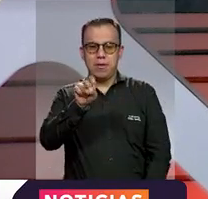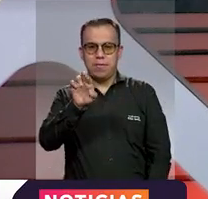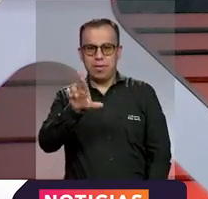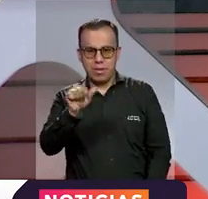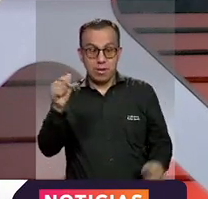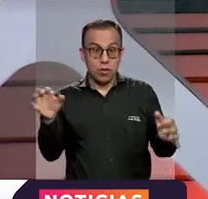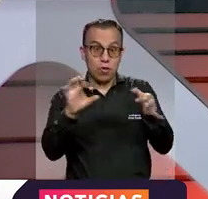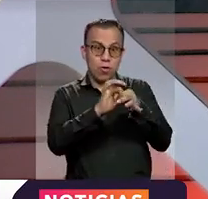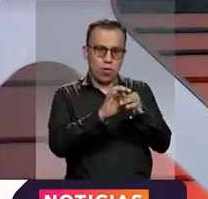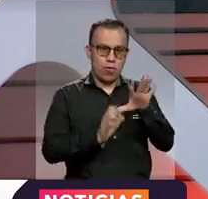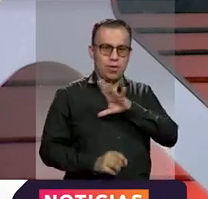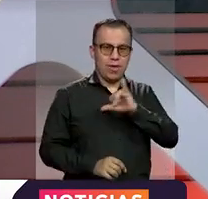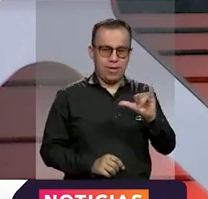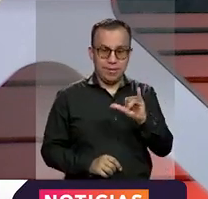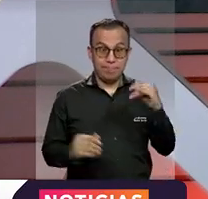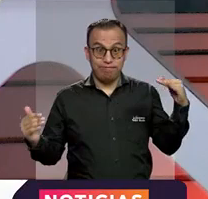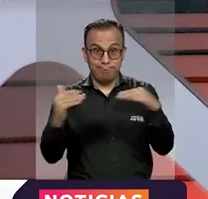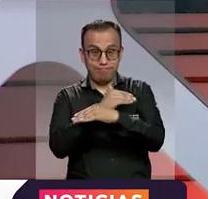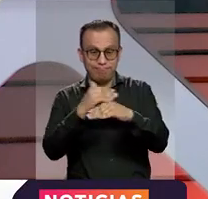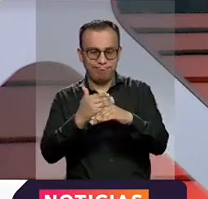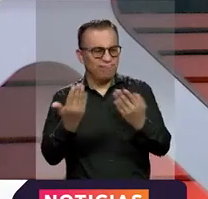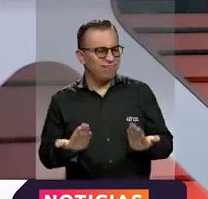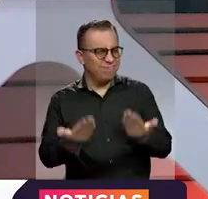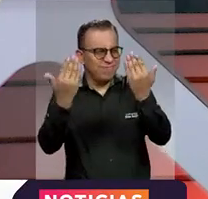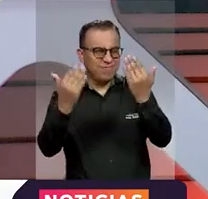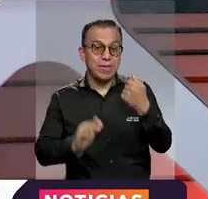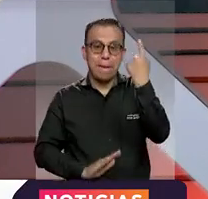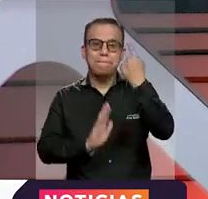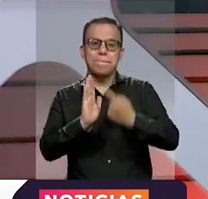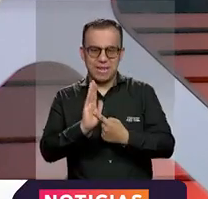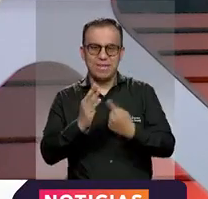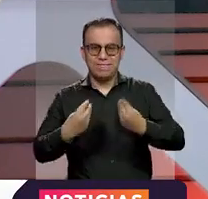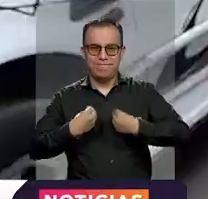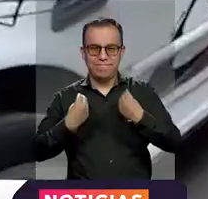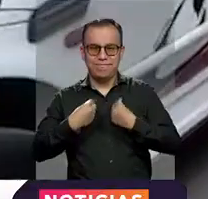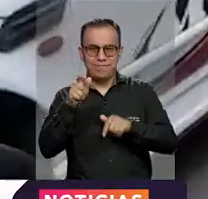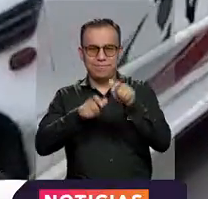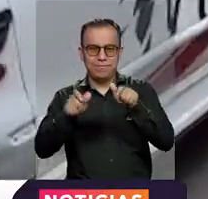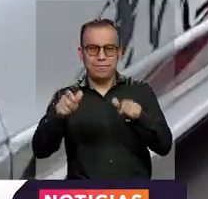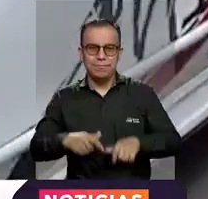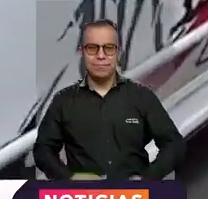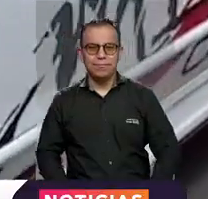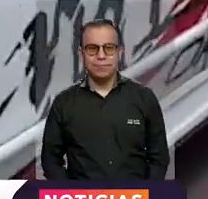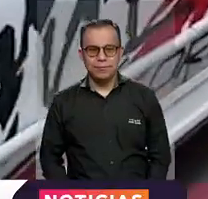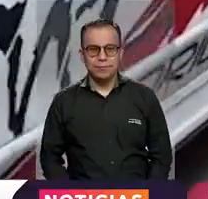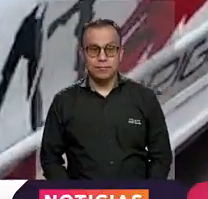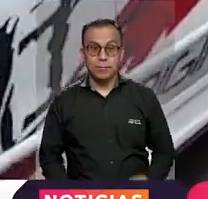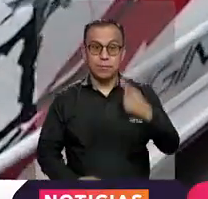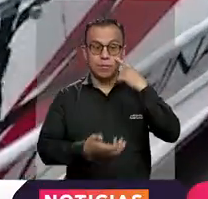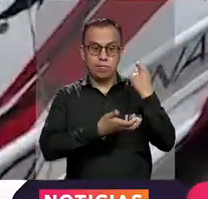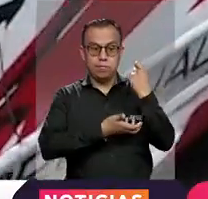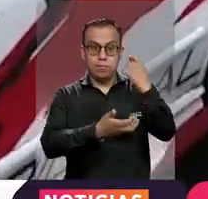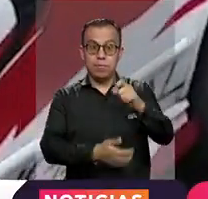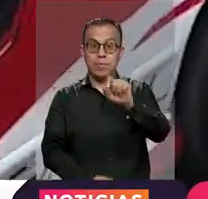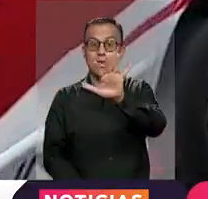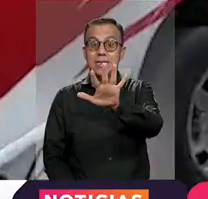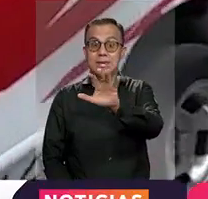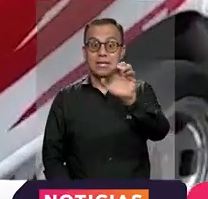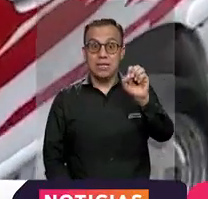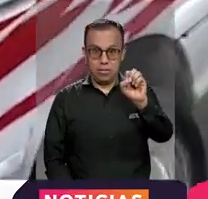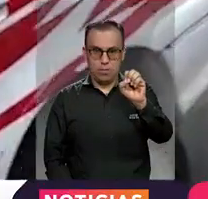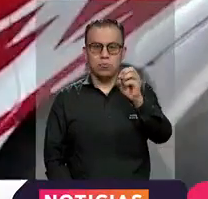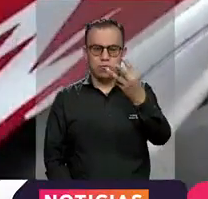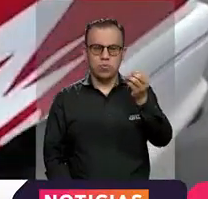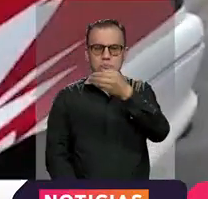la Avenida Ciudad de Cali. Esta obra beneficiará a más de 1000 habitantes. Con una inversión de 503 millones